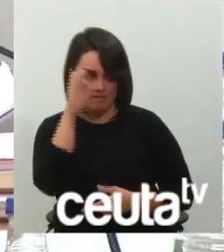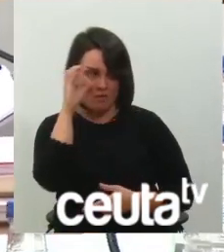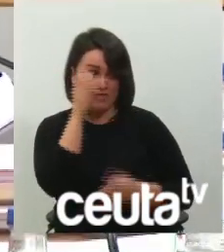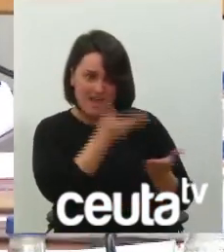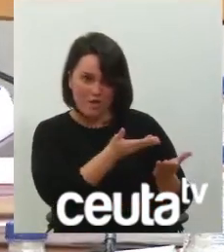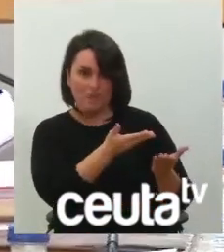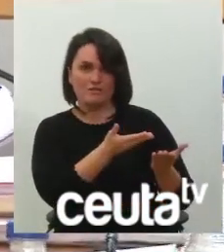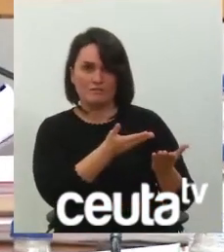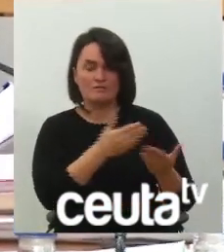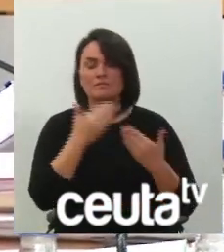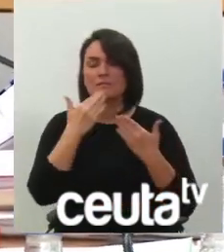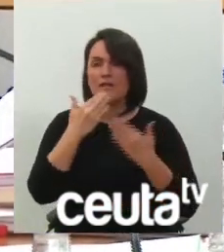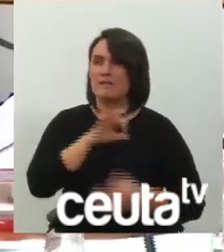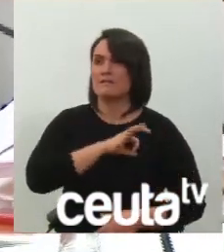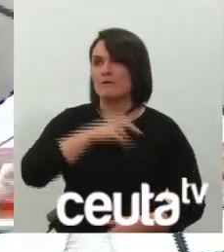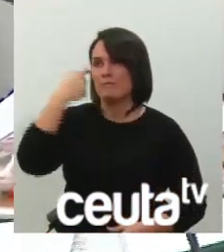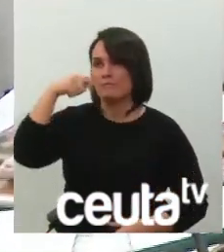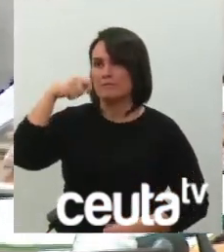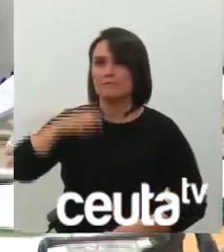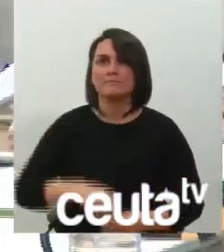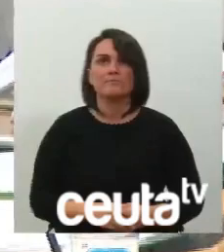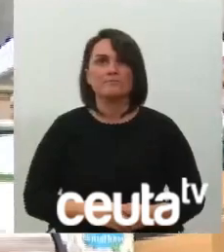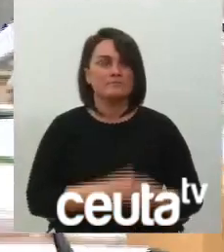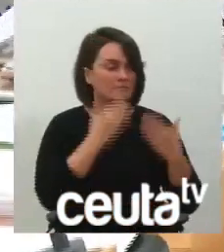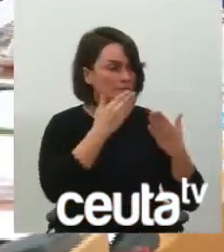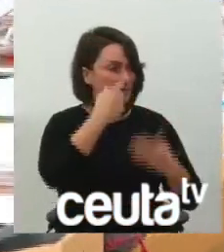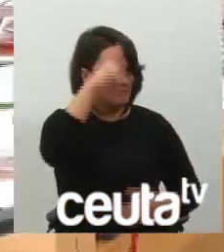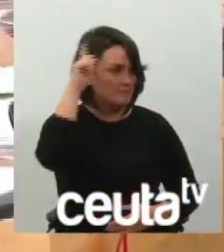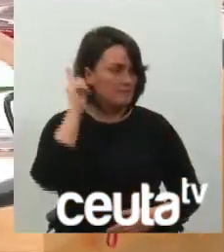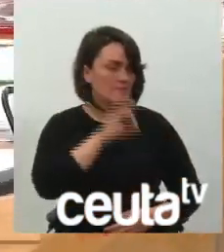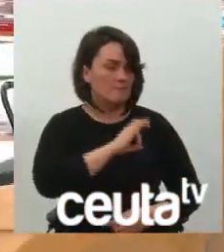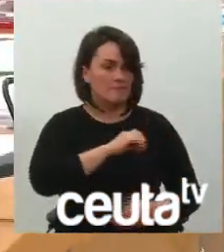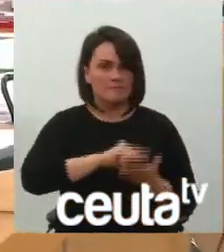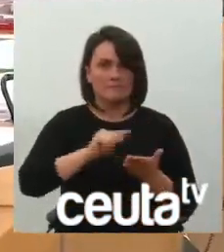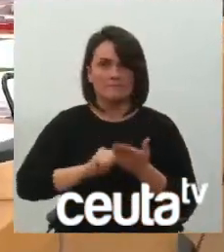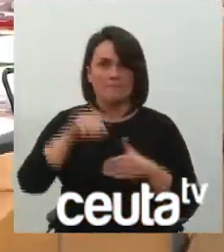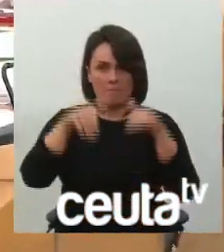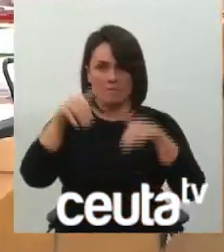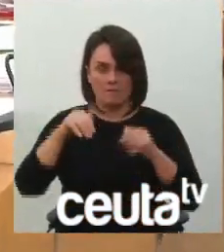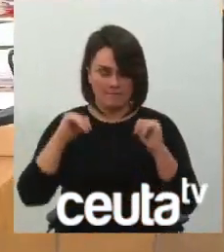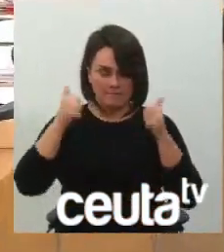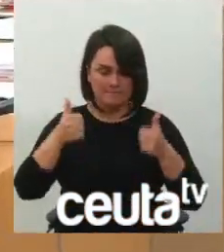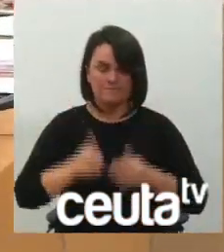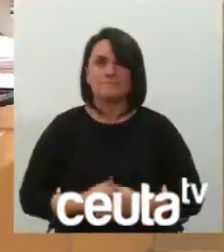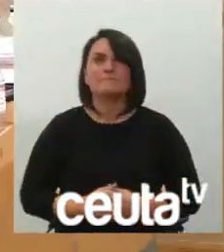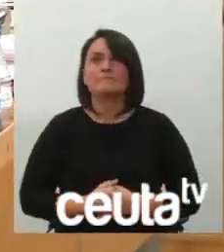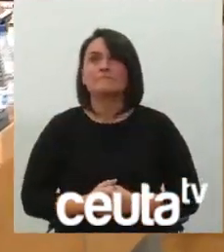muchas gracias yo no lo tome señor secretario vamos a someter a votación el asunto